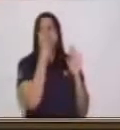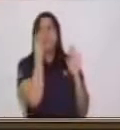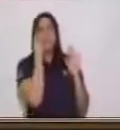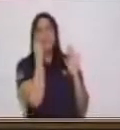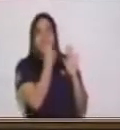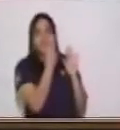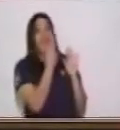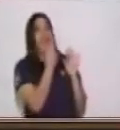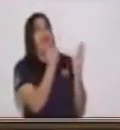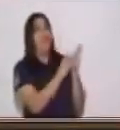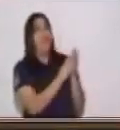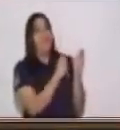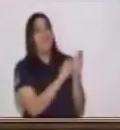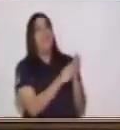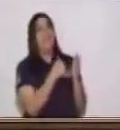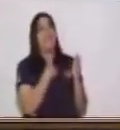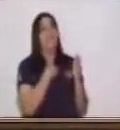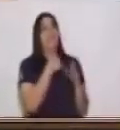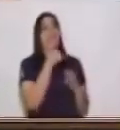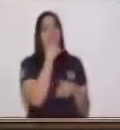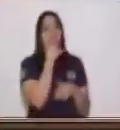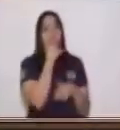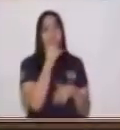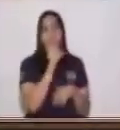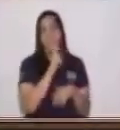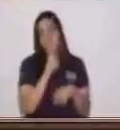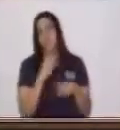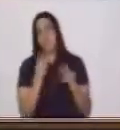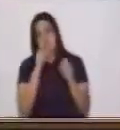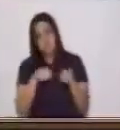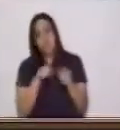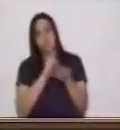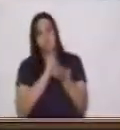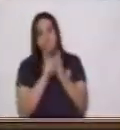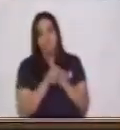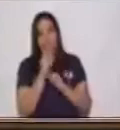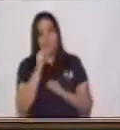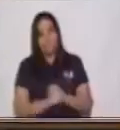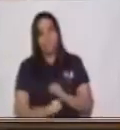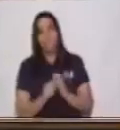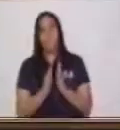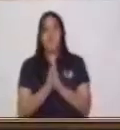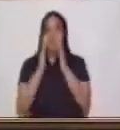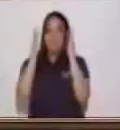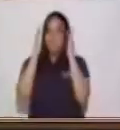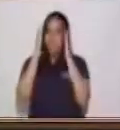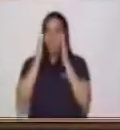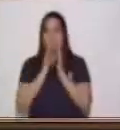escribiste, vas a ver si te equivocaste o no y poder corregirlas. Presta mucha atención.